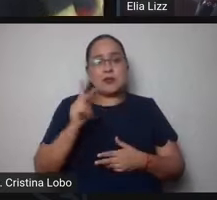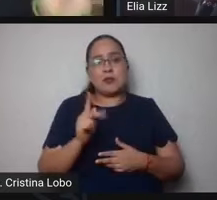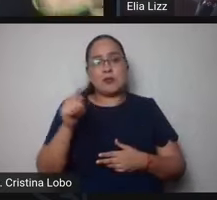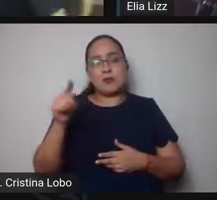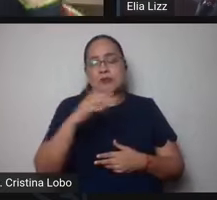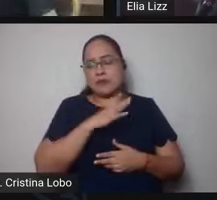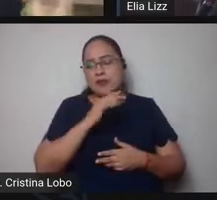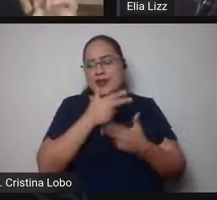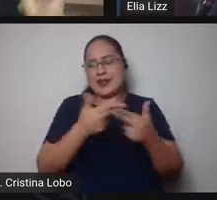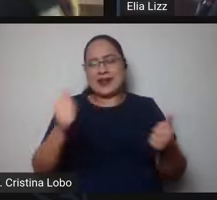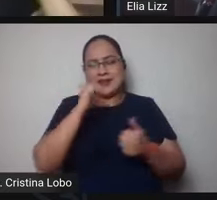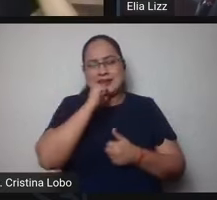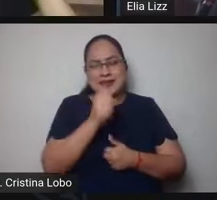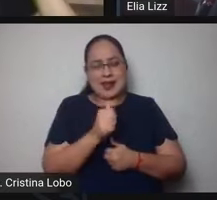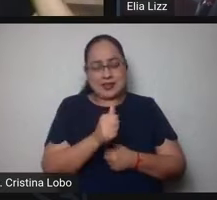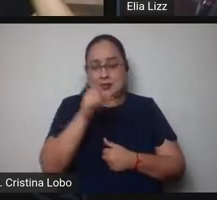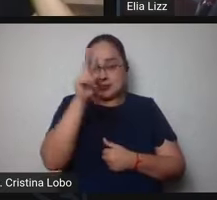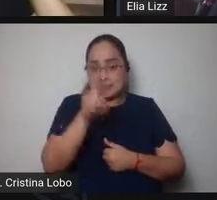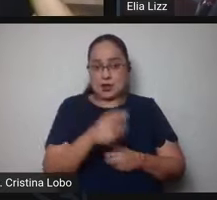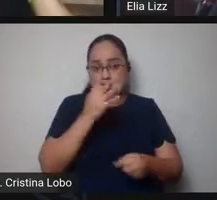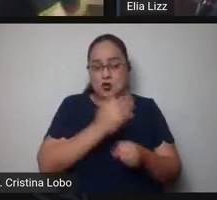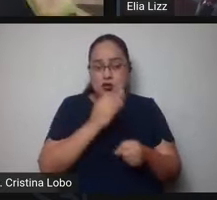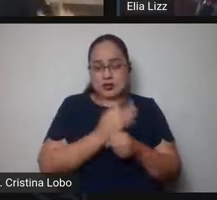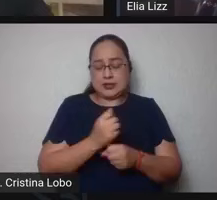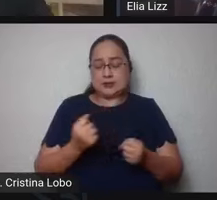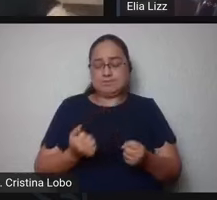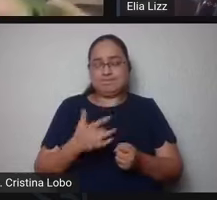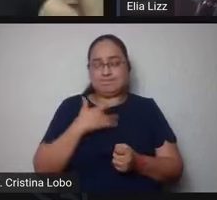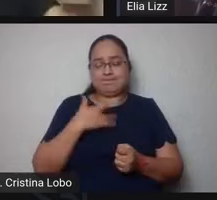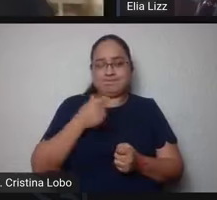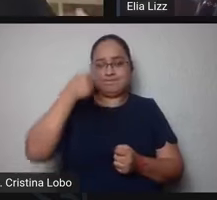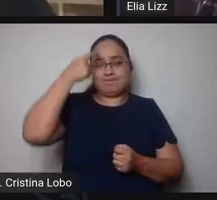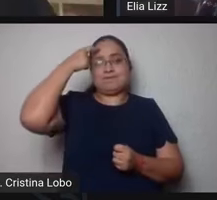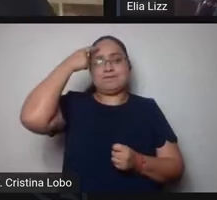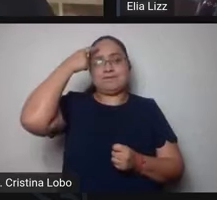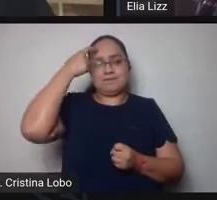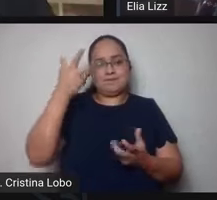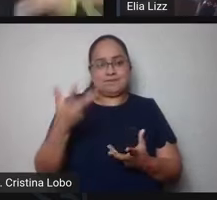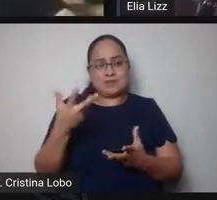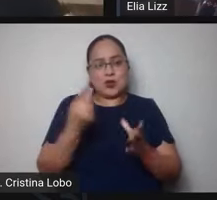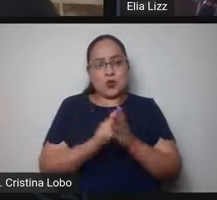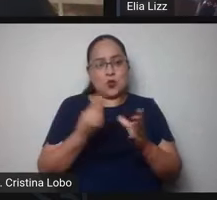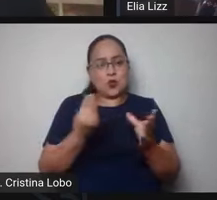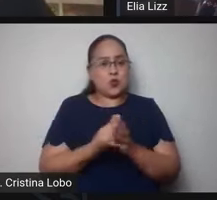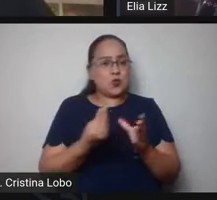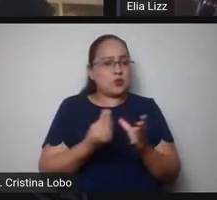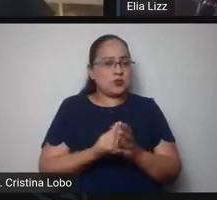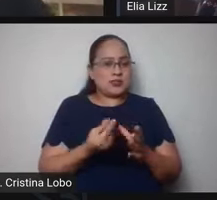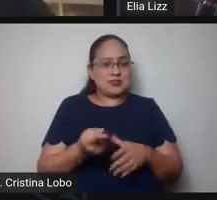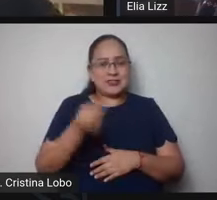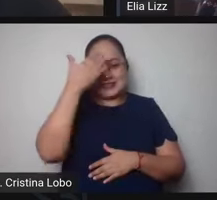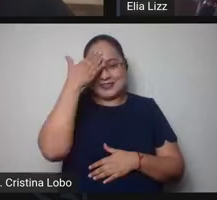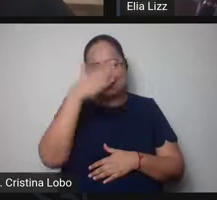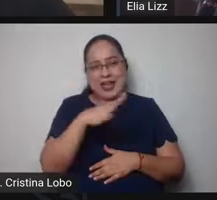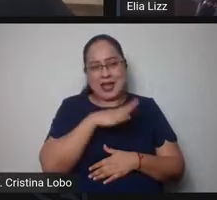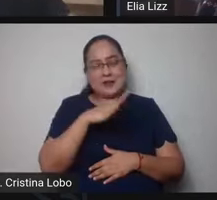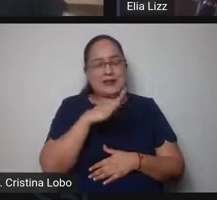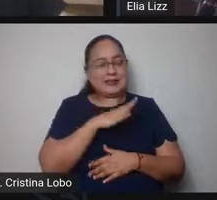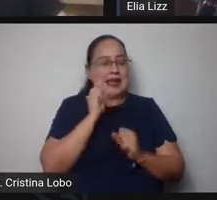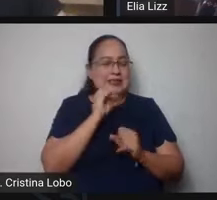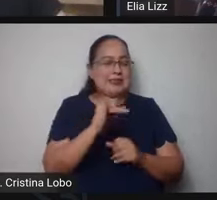En ninguna, y te lo digo porque lo acabo de cursar, un cursazo interamericano, ya sabes, de estos fifís así bien